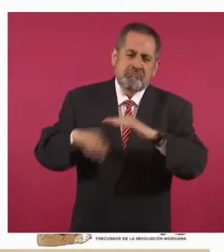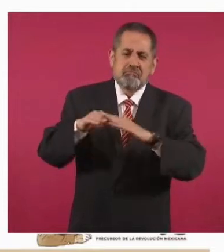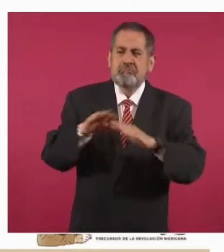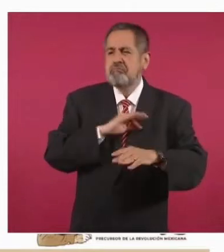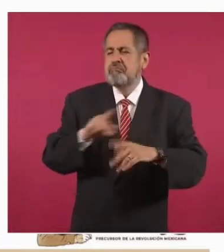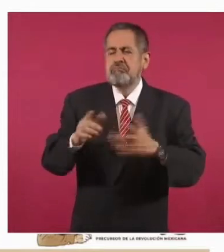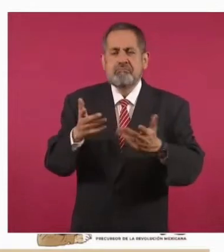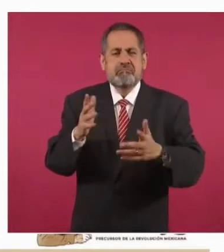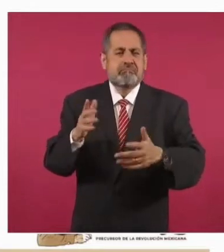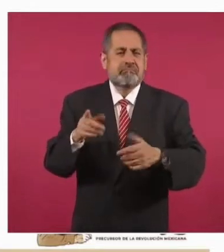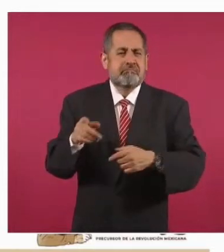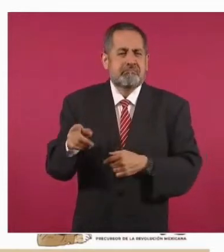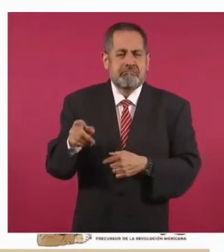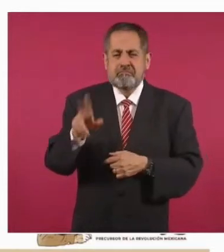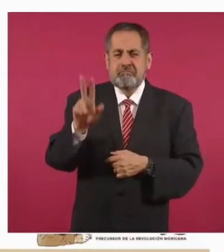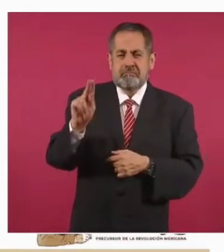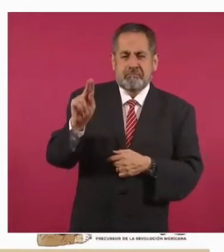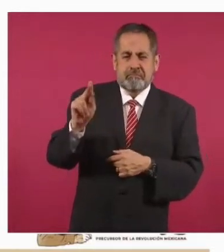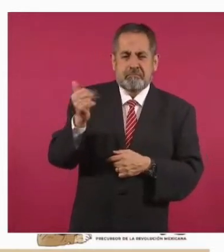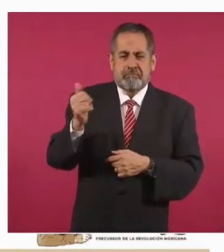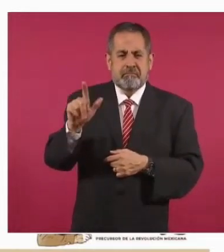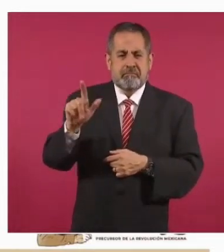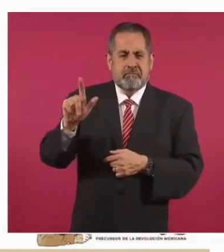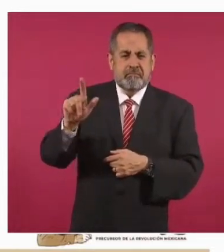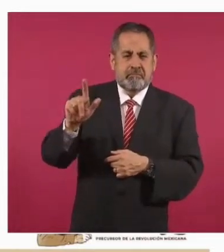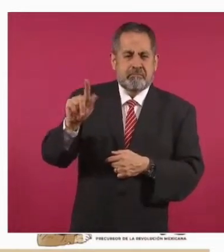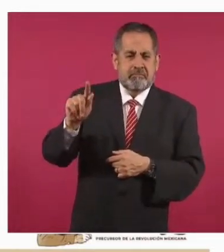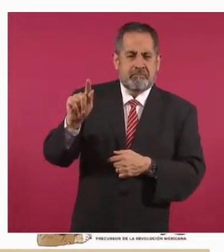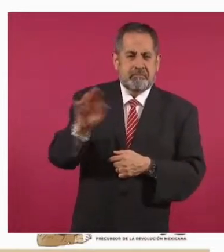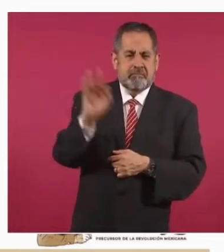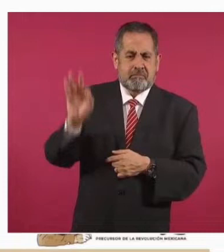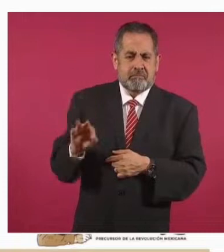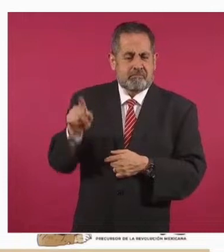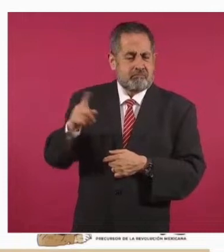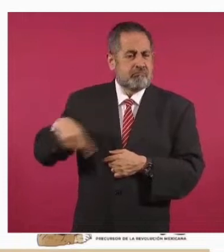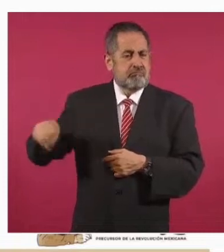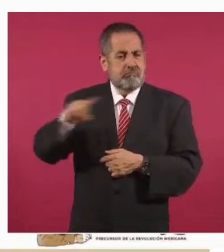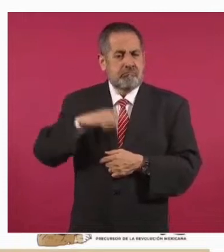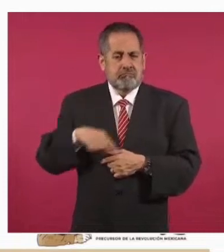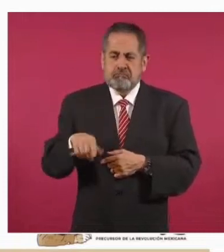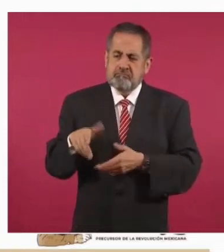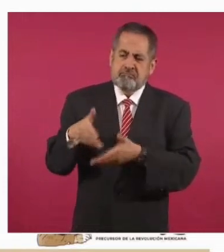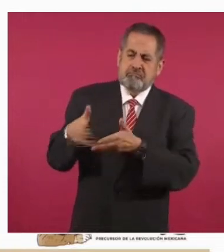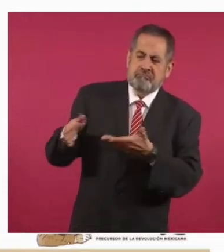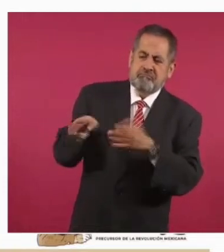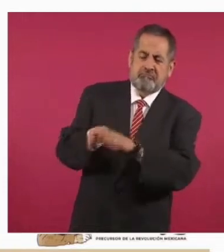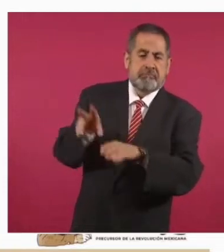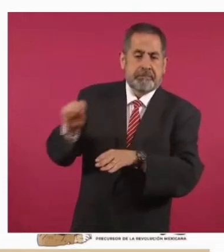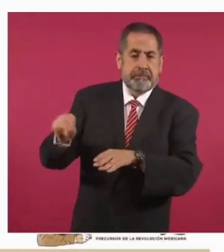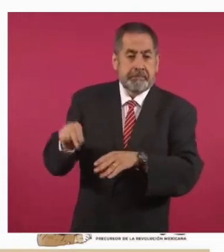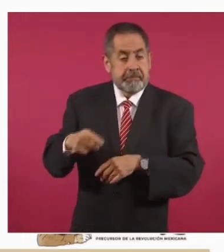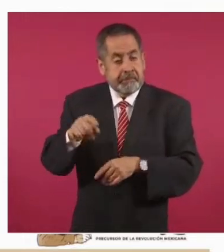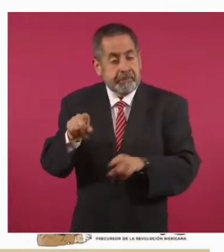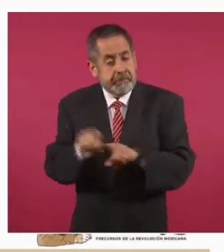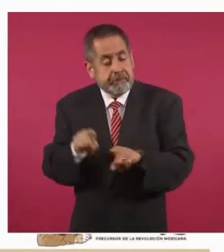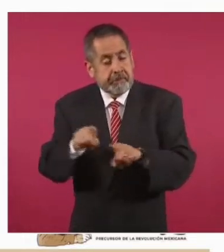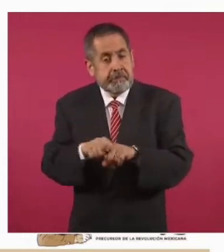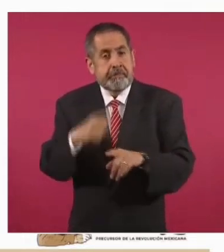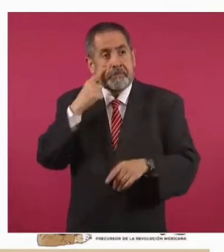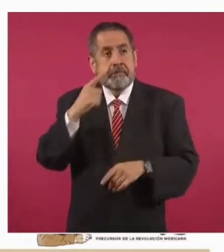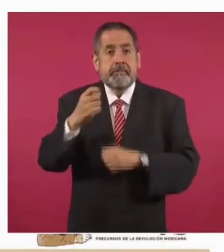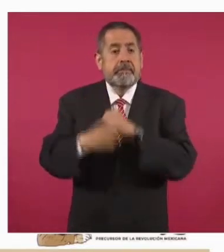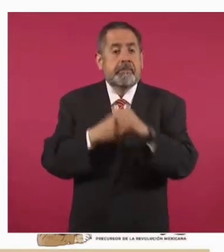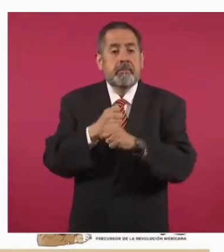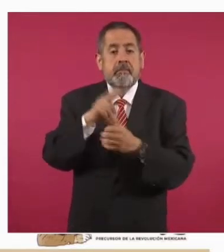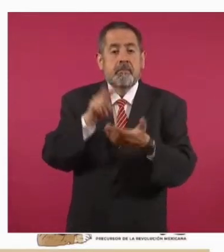arriba entre el 80, el 70% de rechazo. Esa tendencia nos tenía en 2020